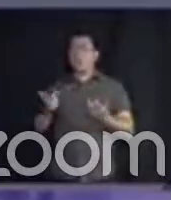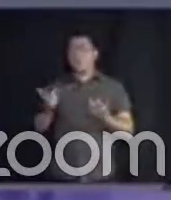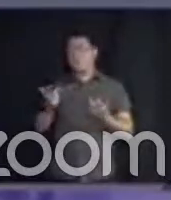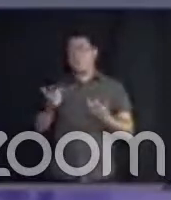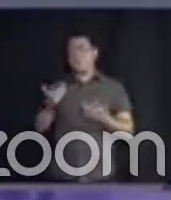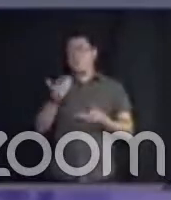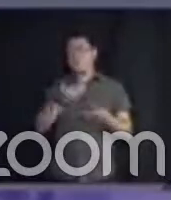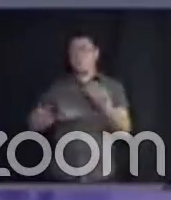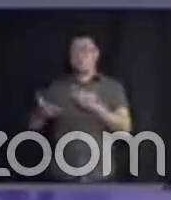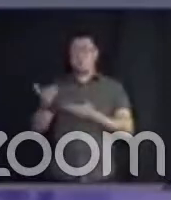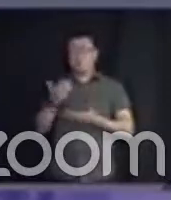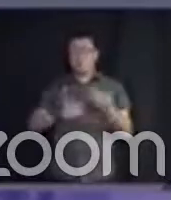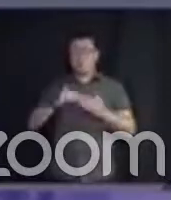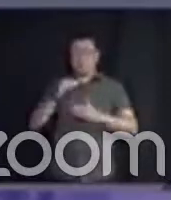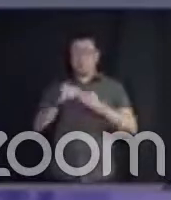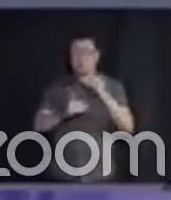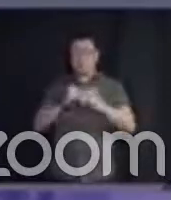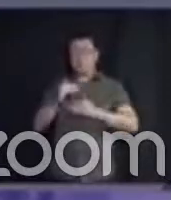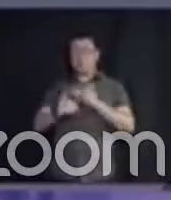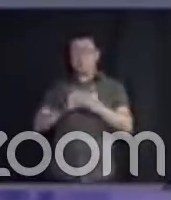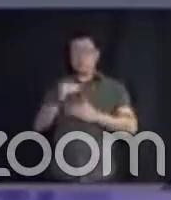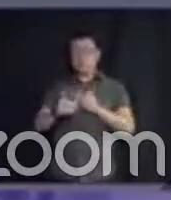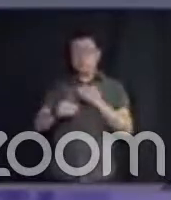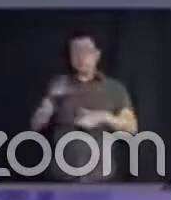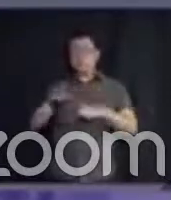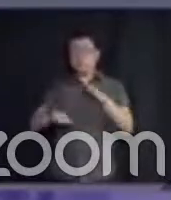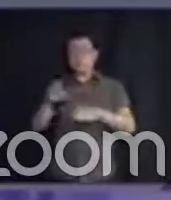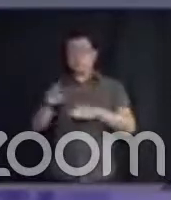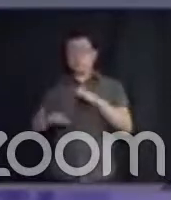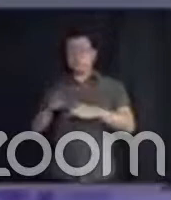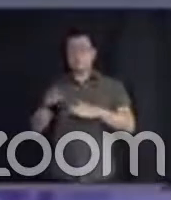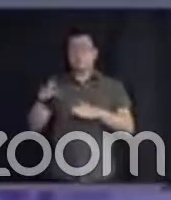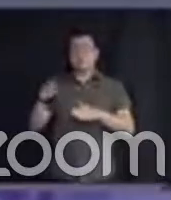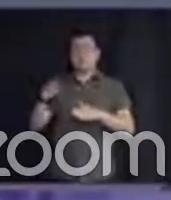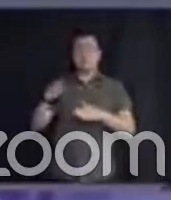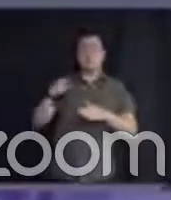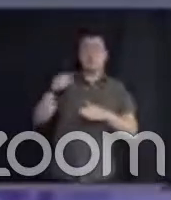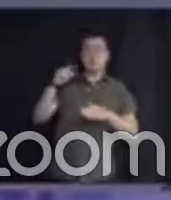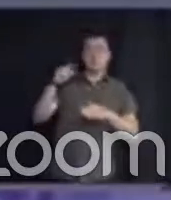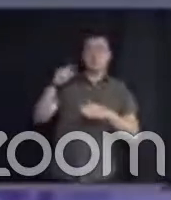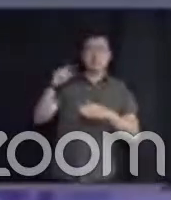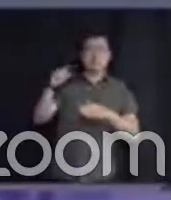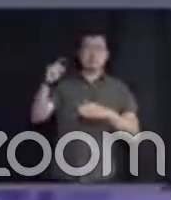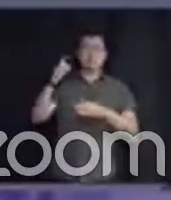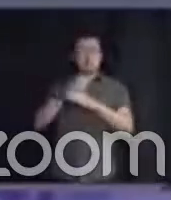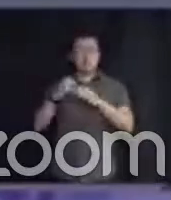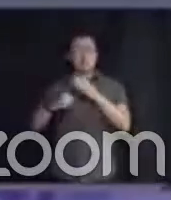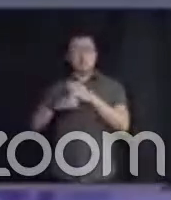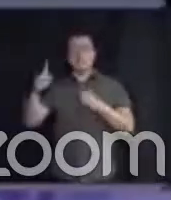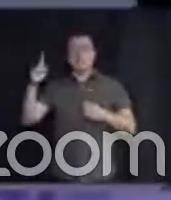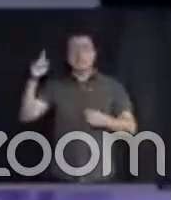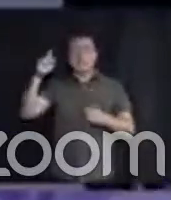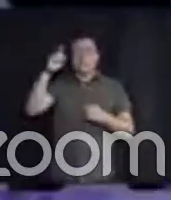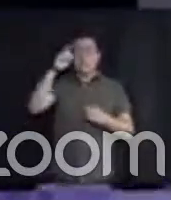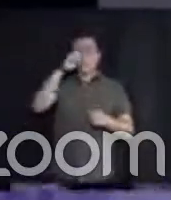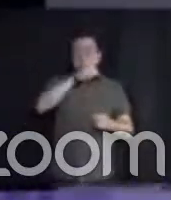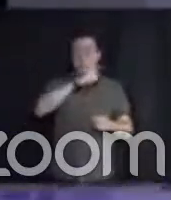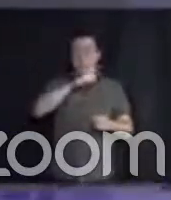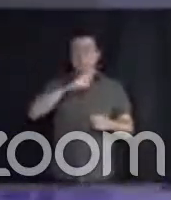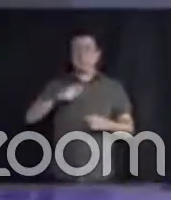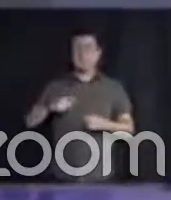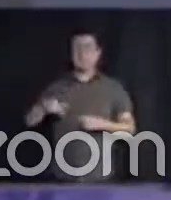es compartir todo el proceso, incluyendo las partes que a veces no se sienten tan bonitas,